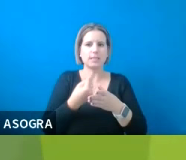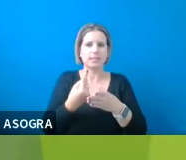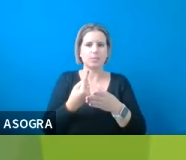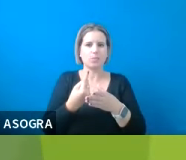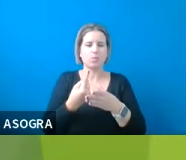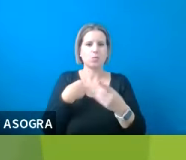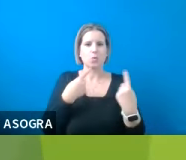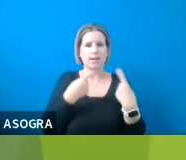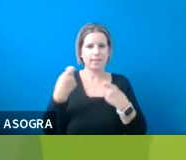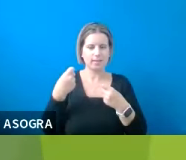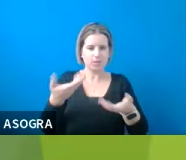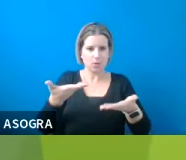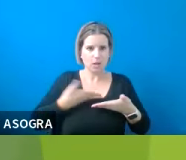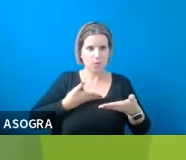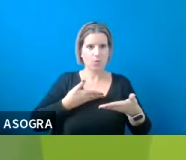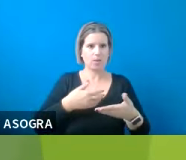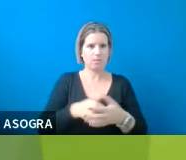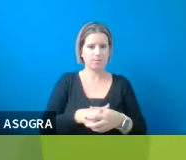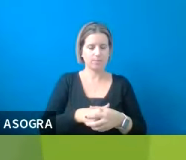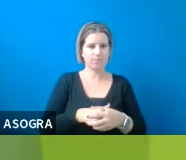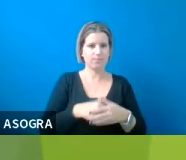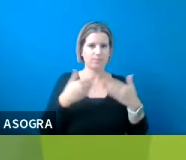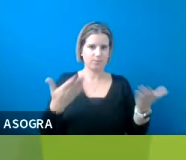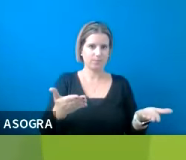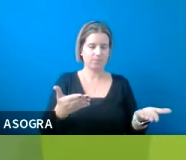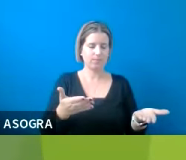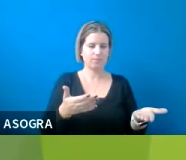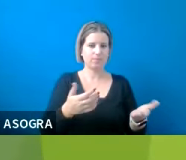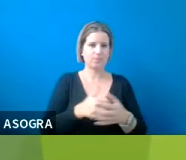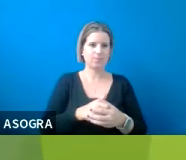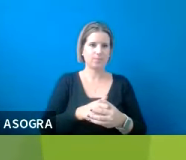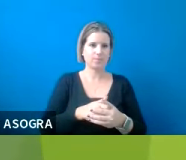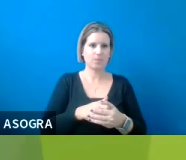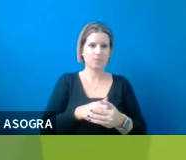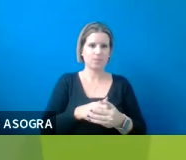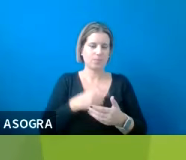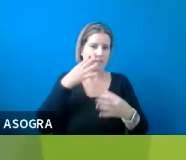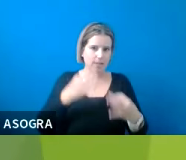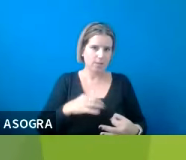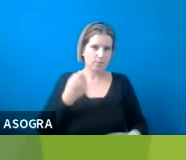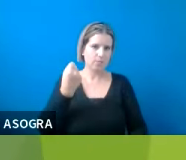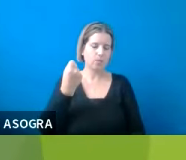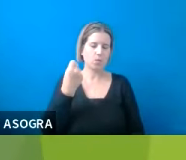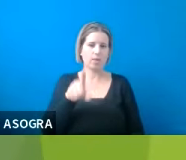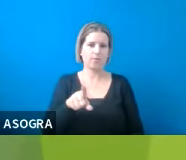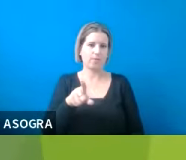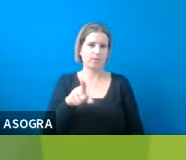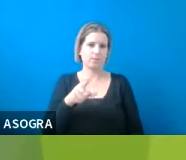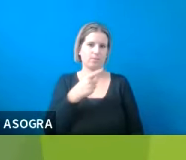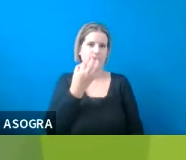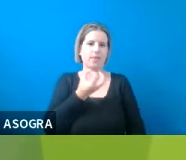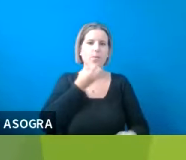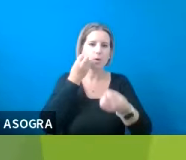necesito ayuda. Entonces, pues creo que no es necesario que lo tenga que